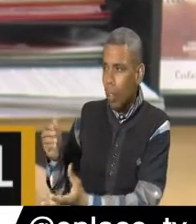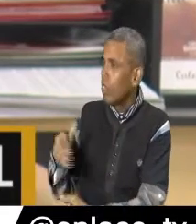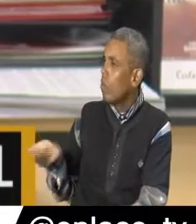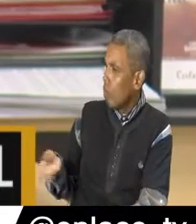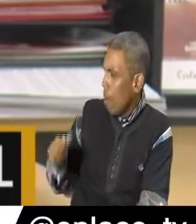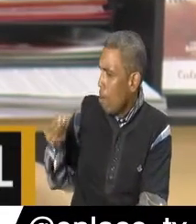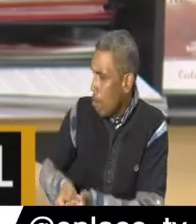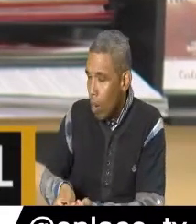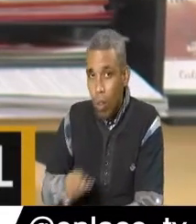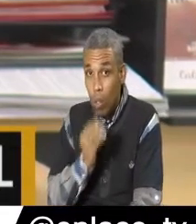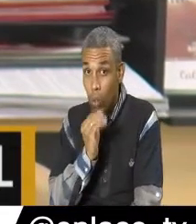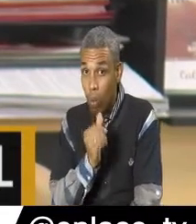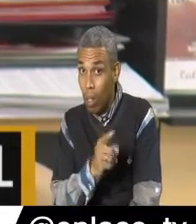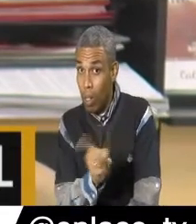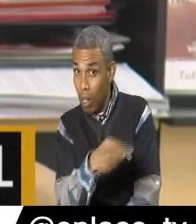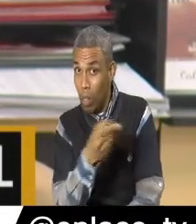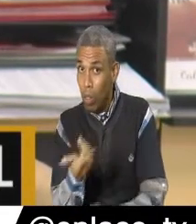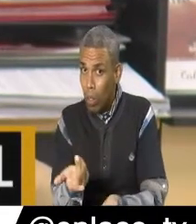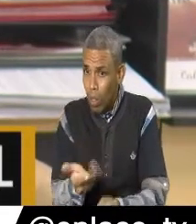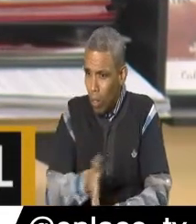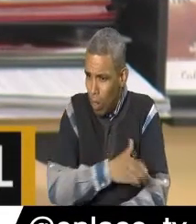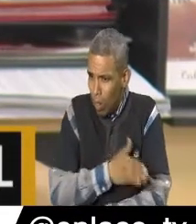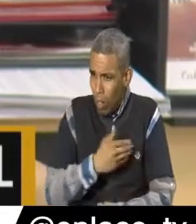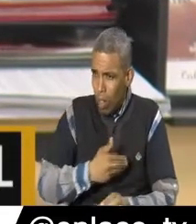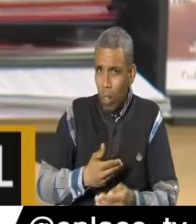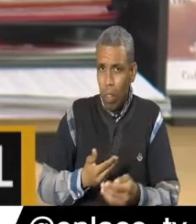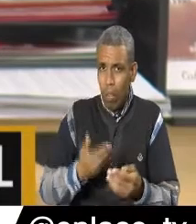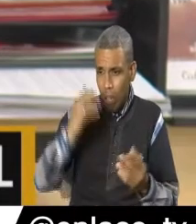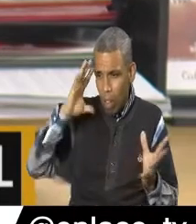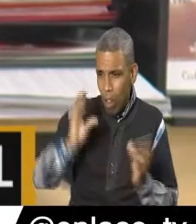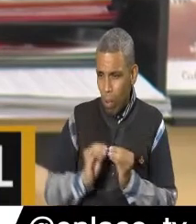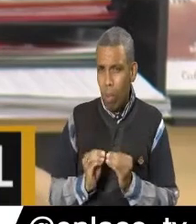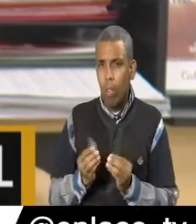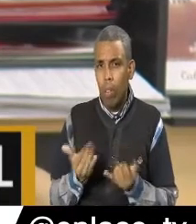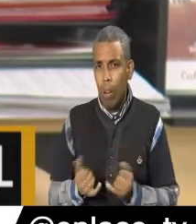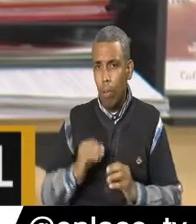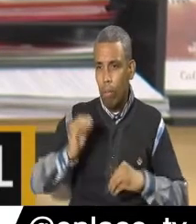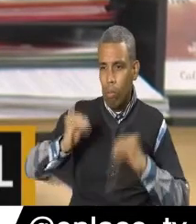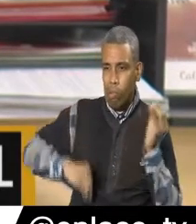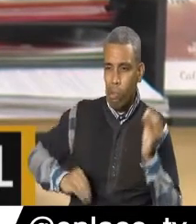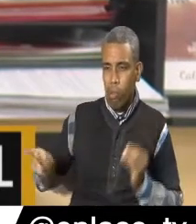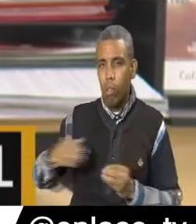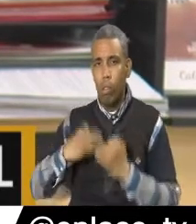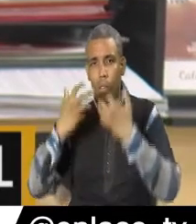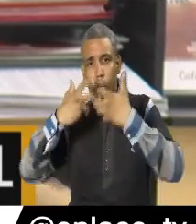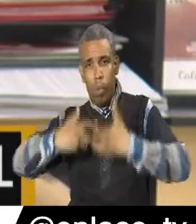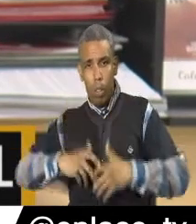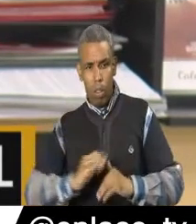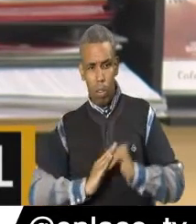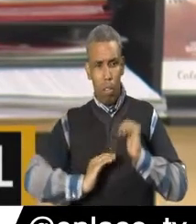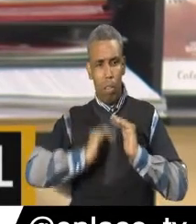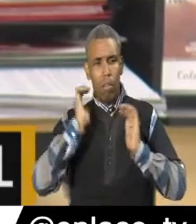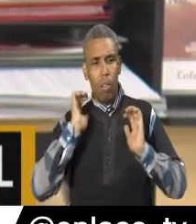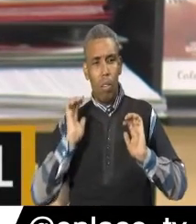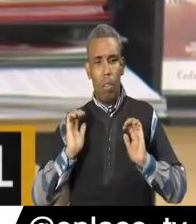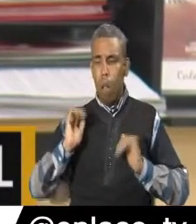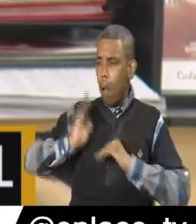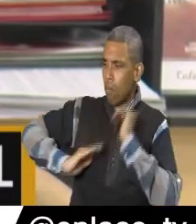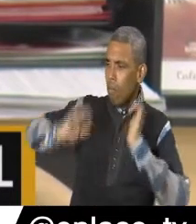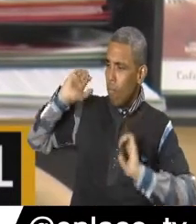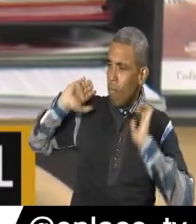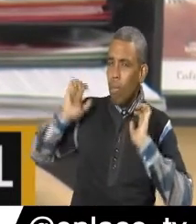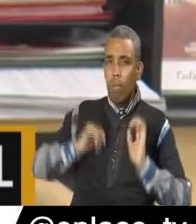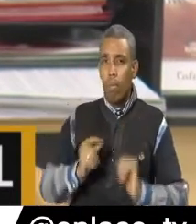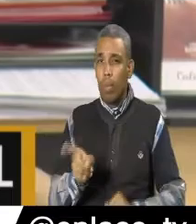servicio de estos contratos, y pues ahora están las empresas están viéndose afectadas, están corriendo un